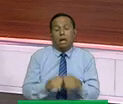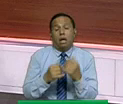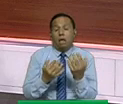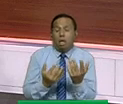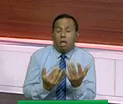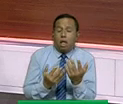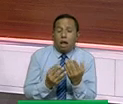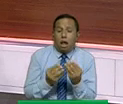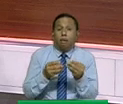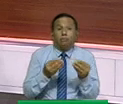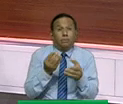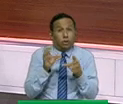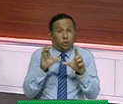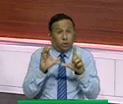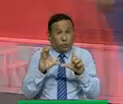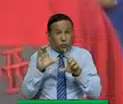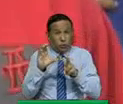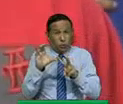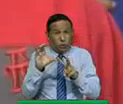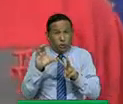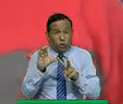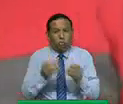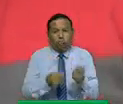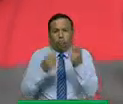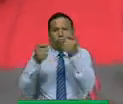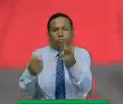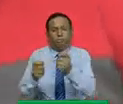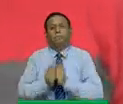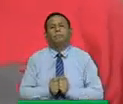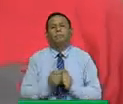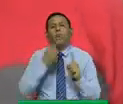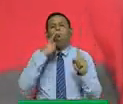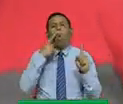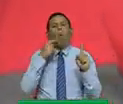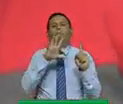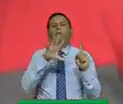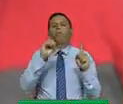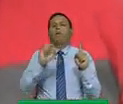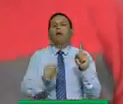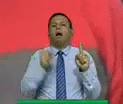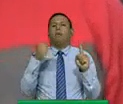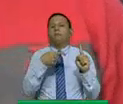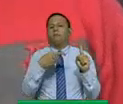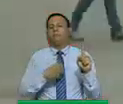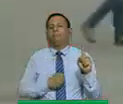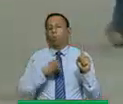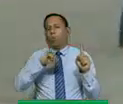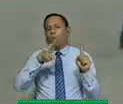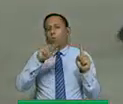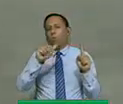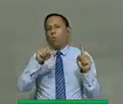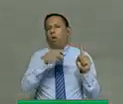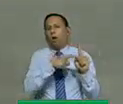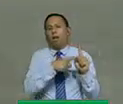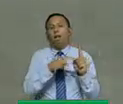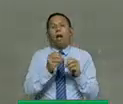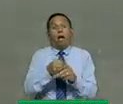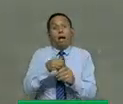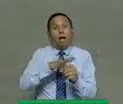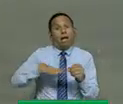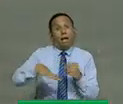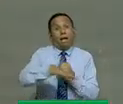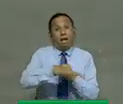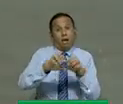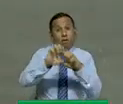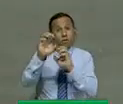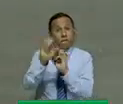currículum. Juan Sanguña, de 50 años, durmió en los exteriores de la empresa metropolitana de aseo al norte de